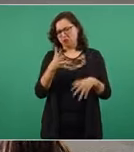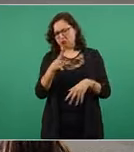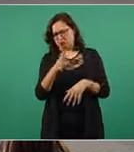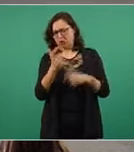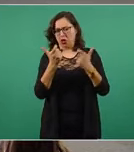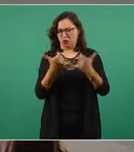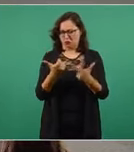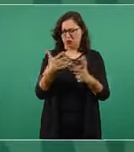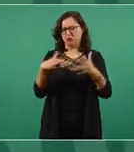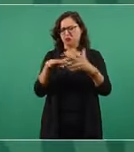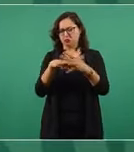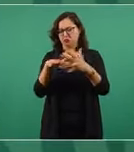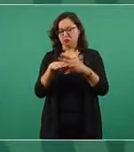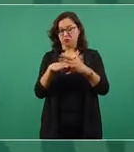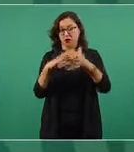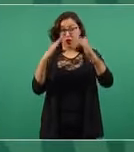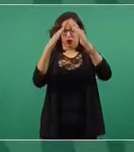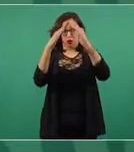en el pináculo,